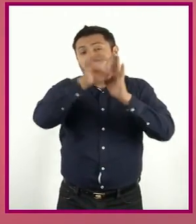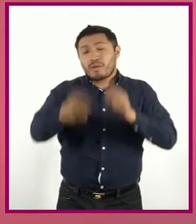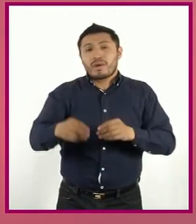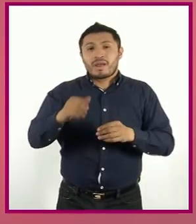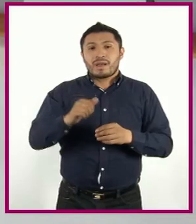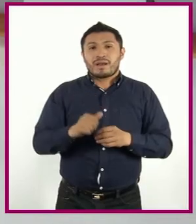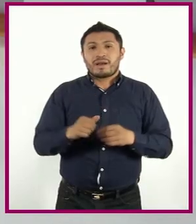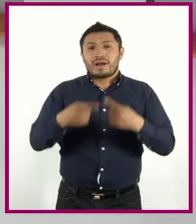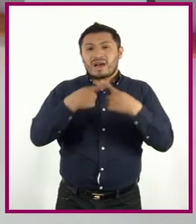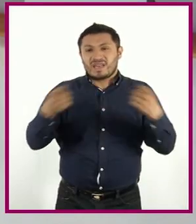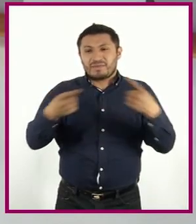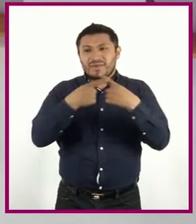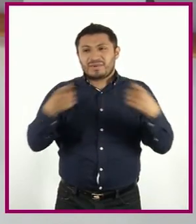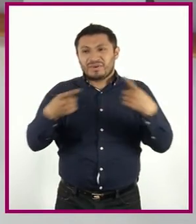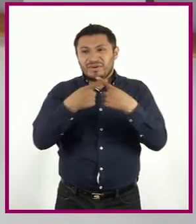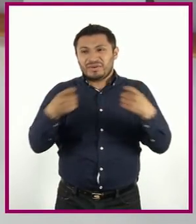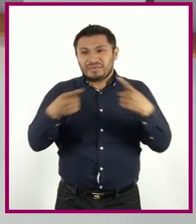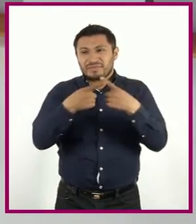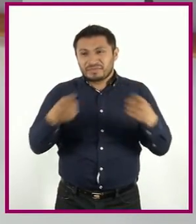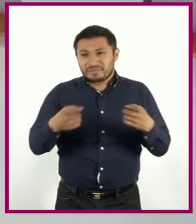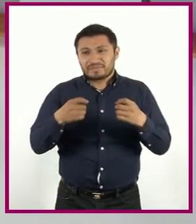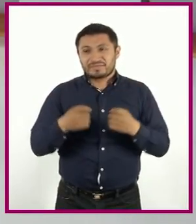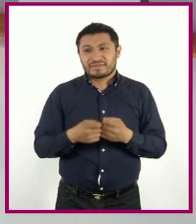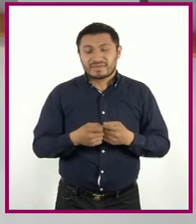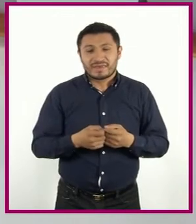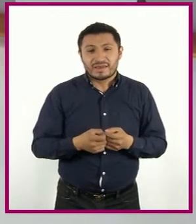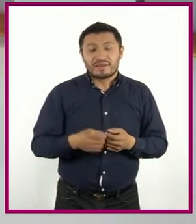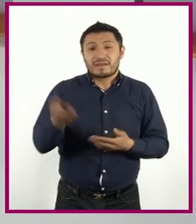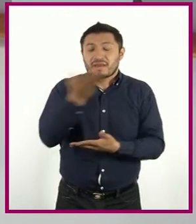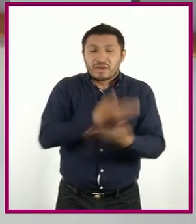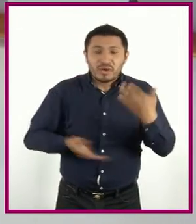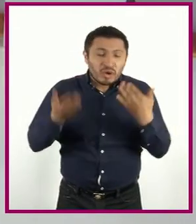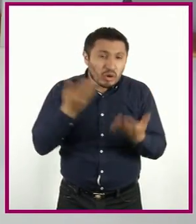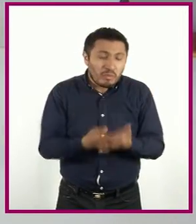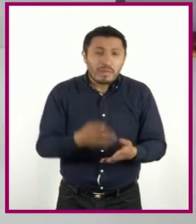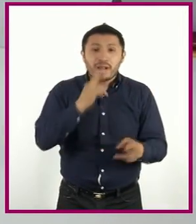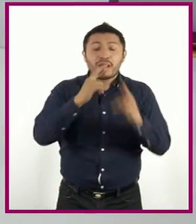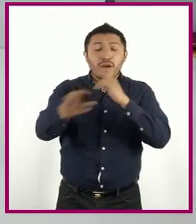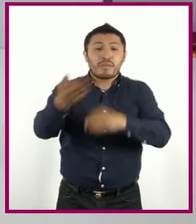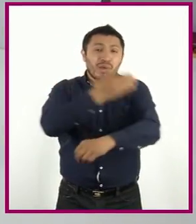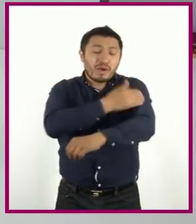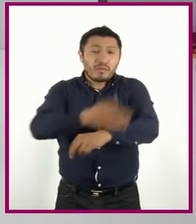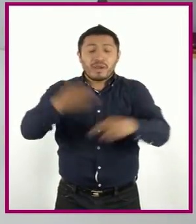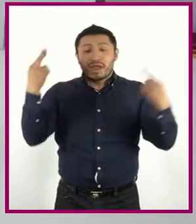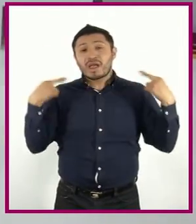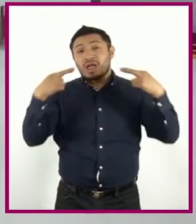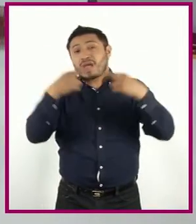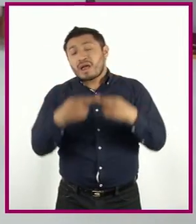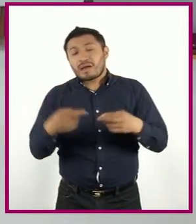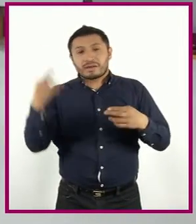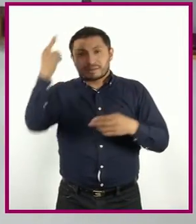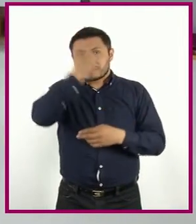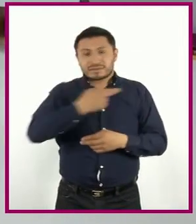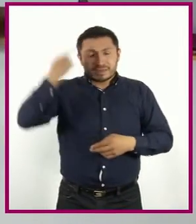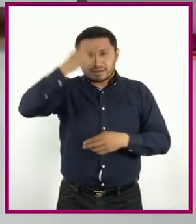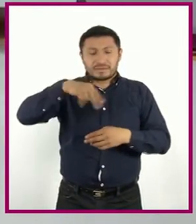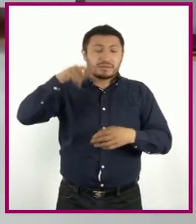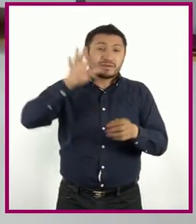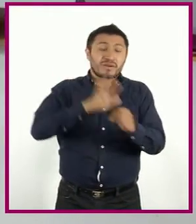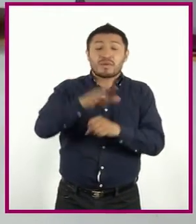adverbios. Compartan sus respuestas con sus compañeros y maestras o maestros para revisar sus